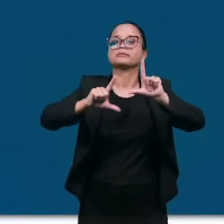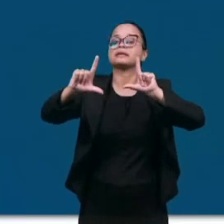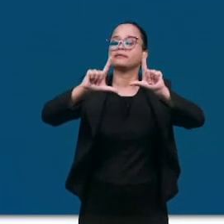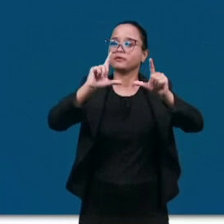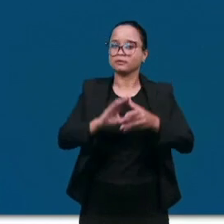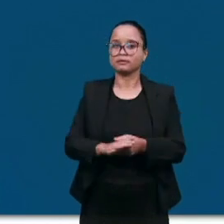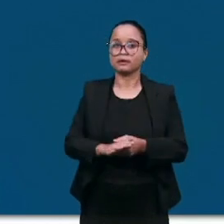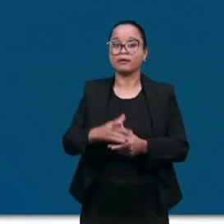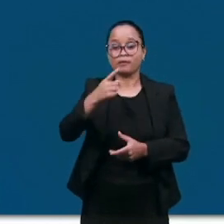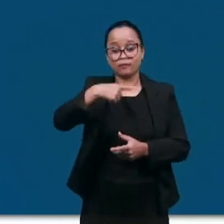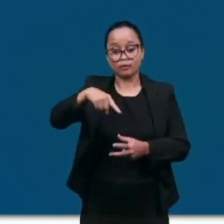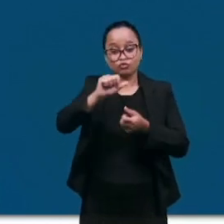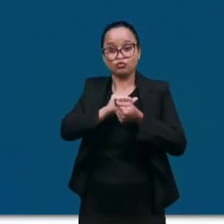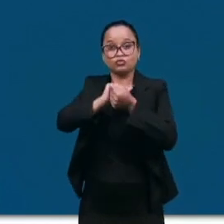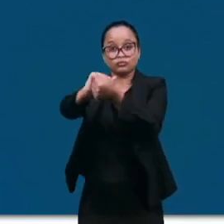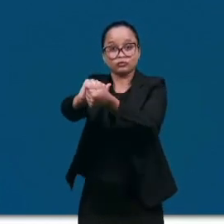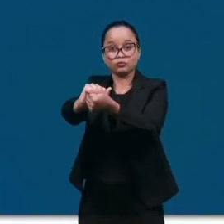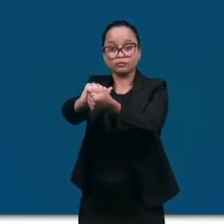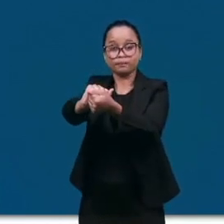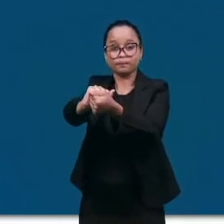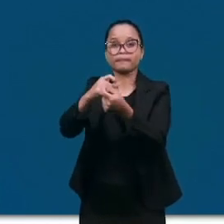a vuestro lugar.